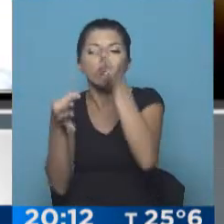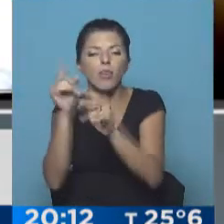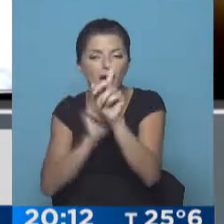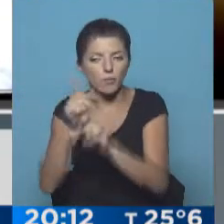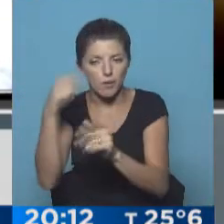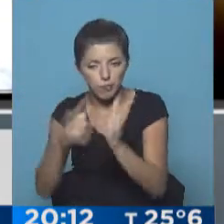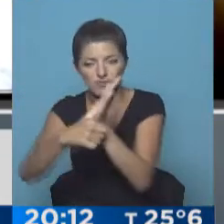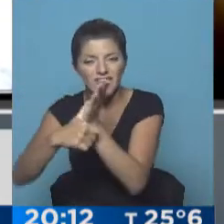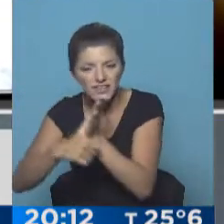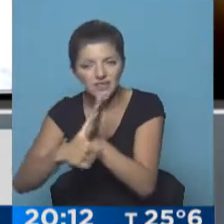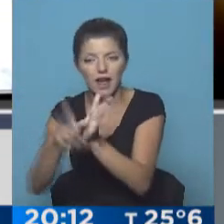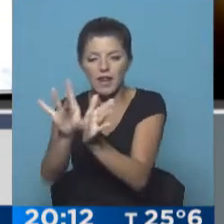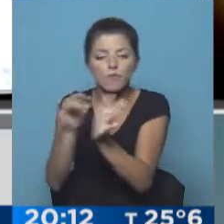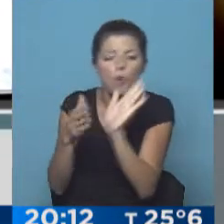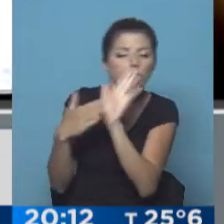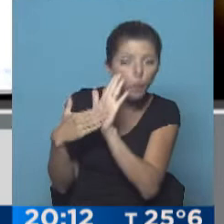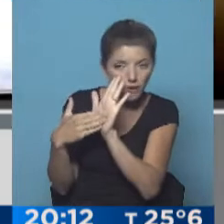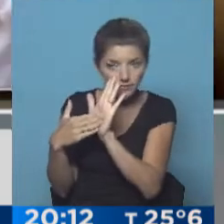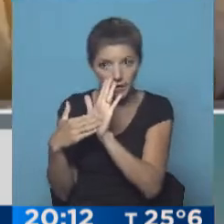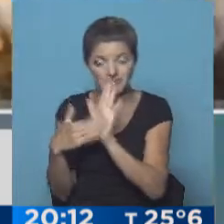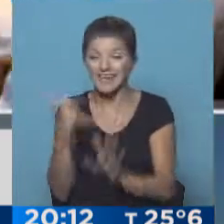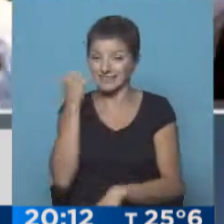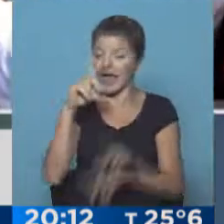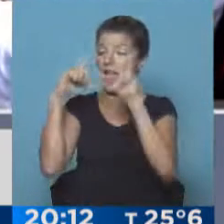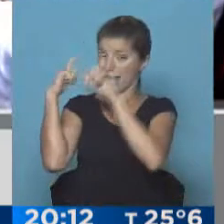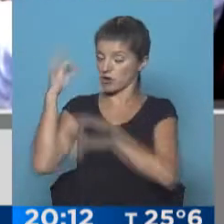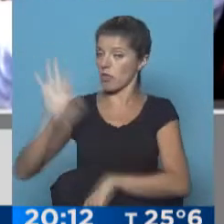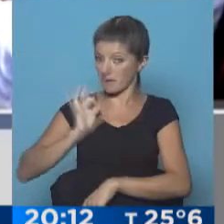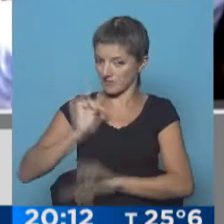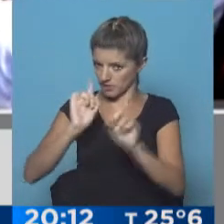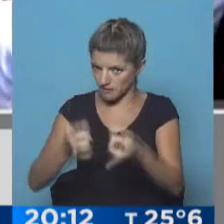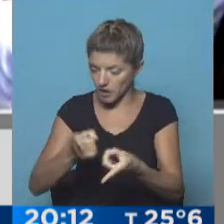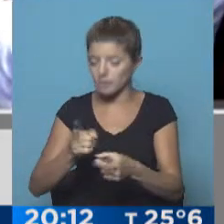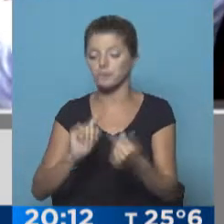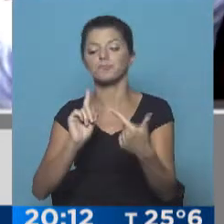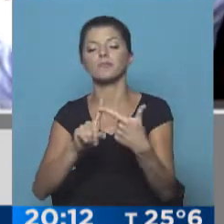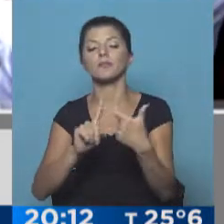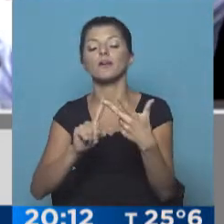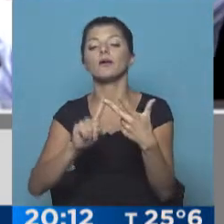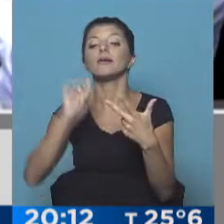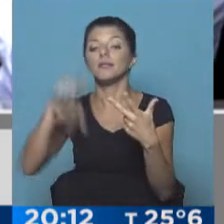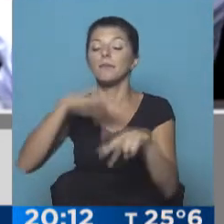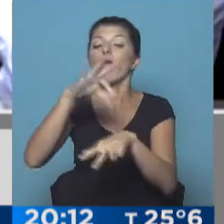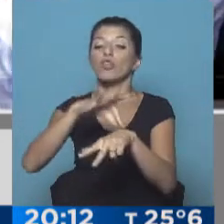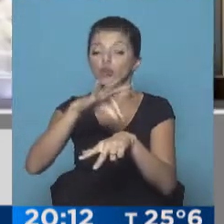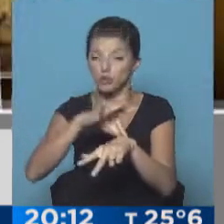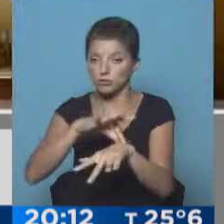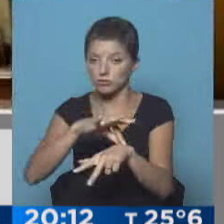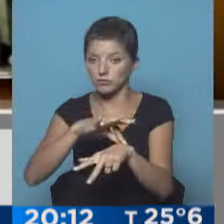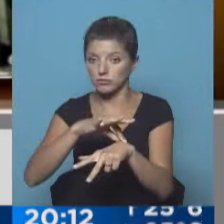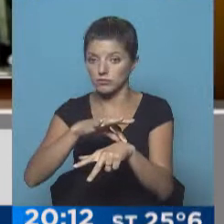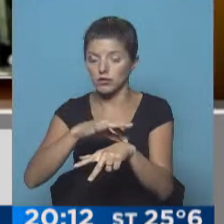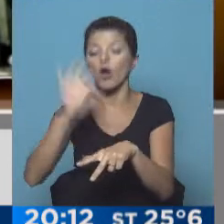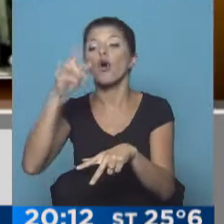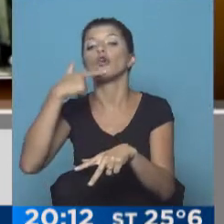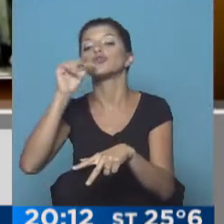necrodactilares, y de ya de muchísimos años de experiencia en Policía Federal. y el doctor Jorge